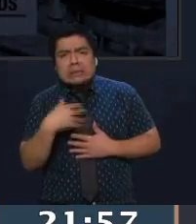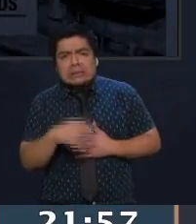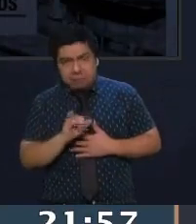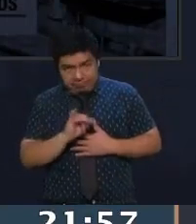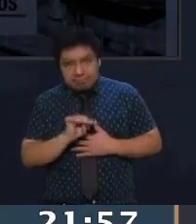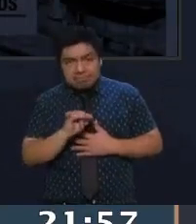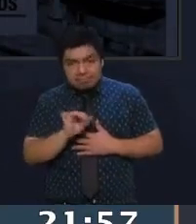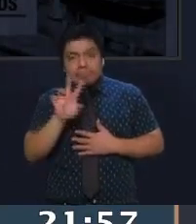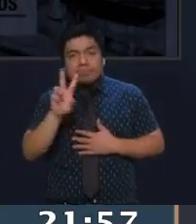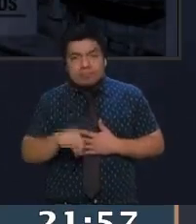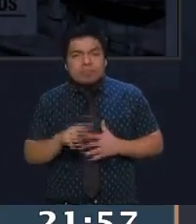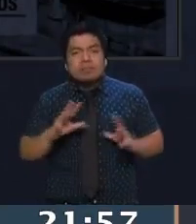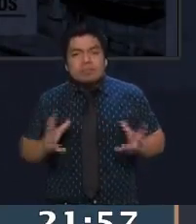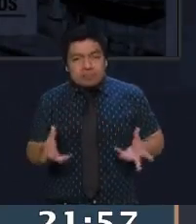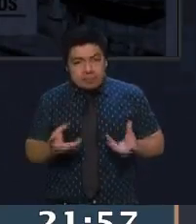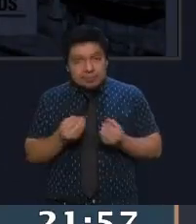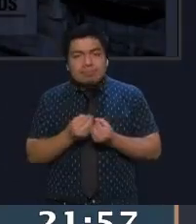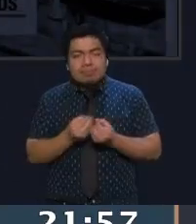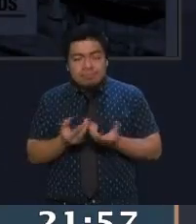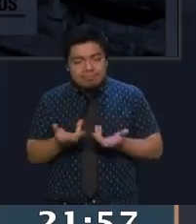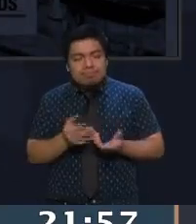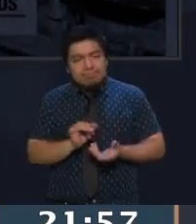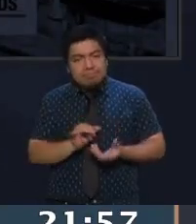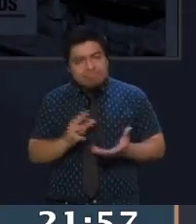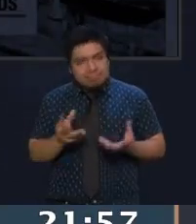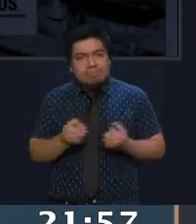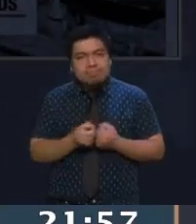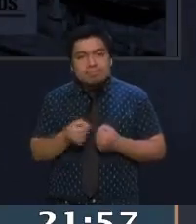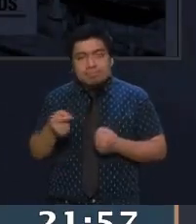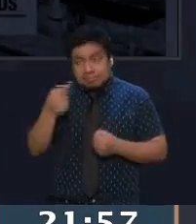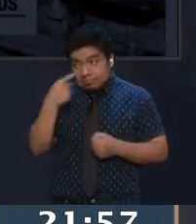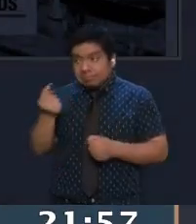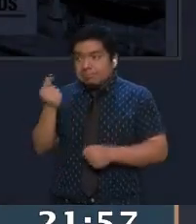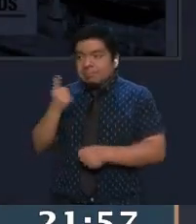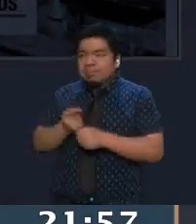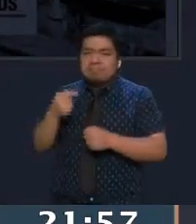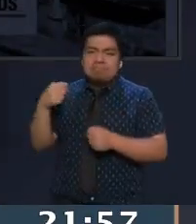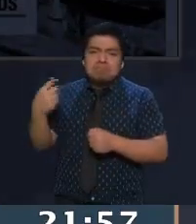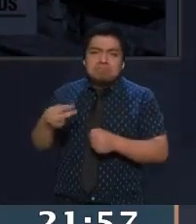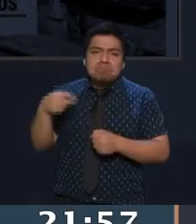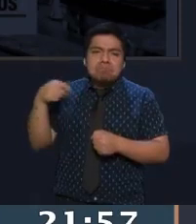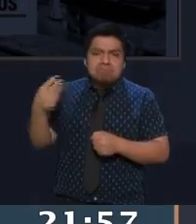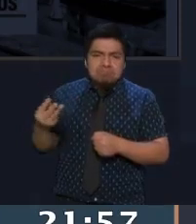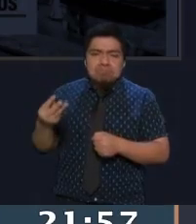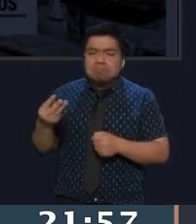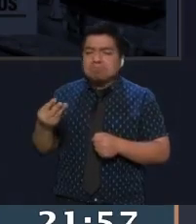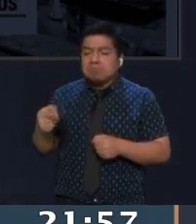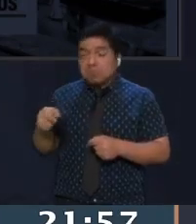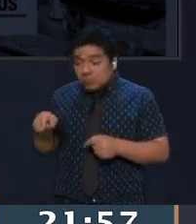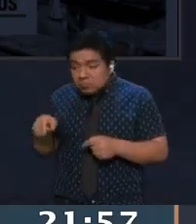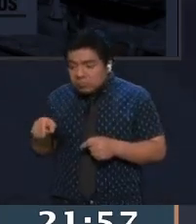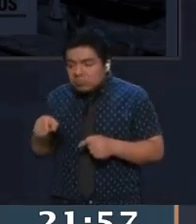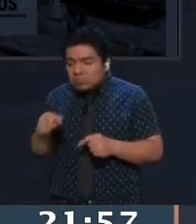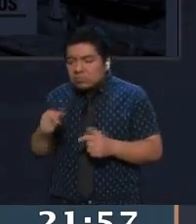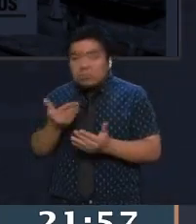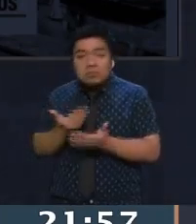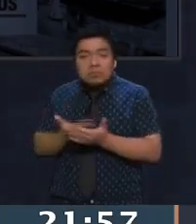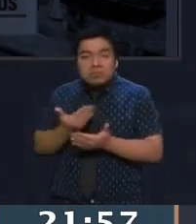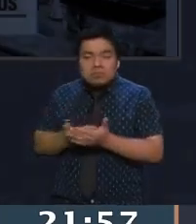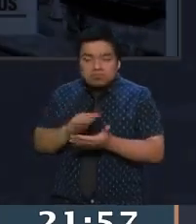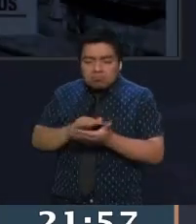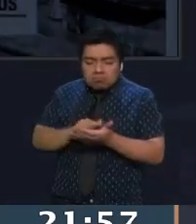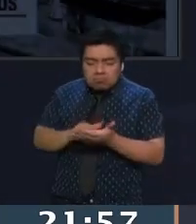Porque pues reúne el momento y además él encuentra 2 o 3 textos de enorme valor